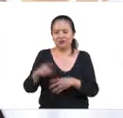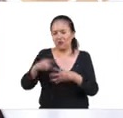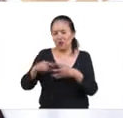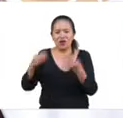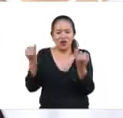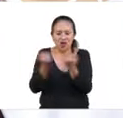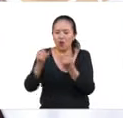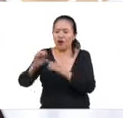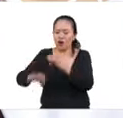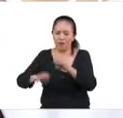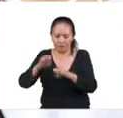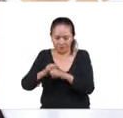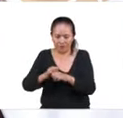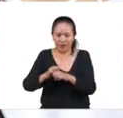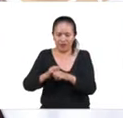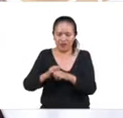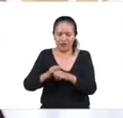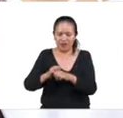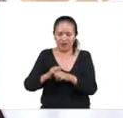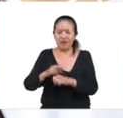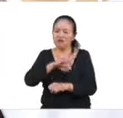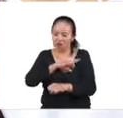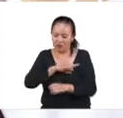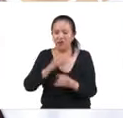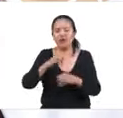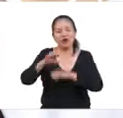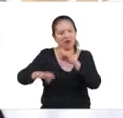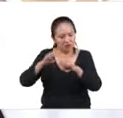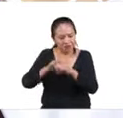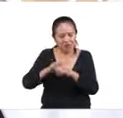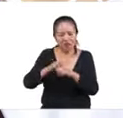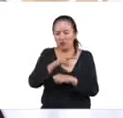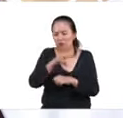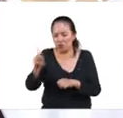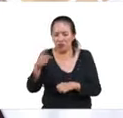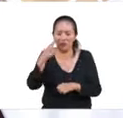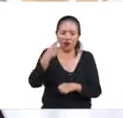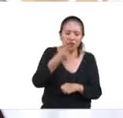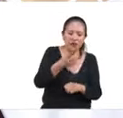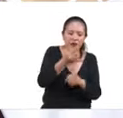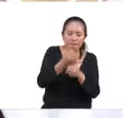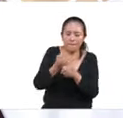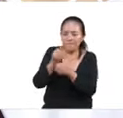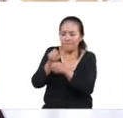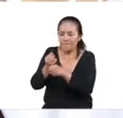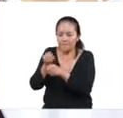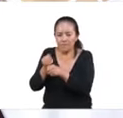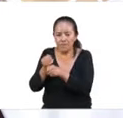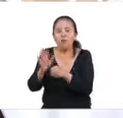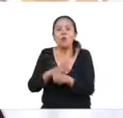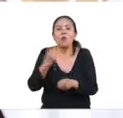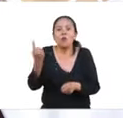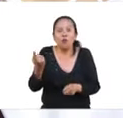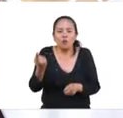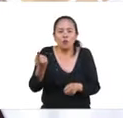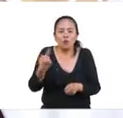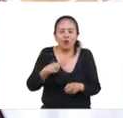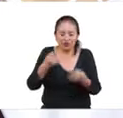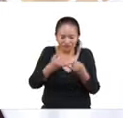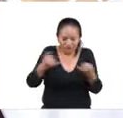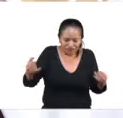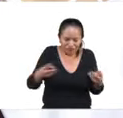empresas privadas, empresas públicas, para poder hacer una investigación más detallada de, o sea, porque no es el robo